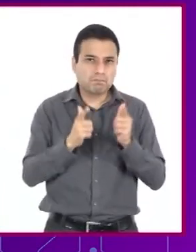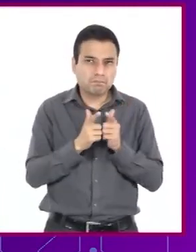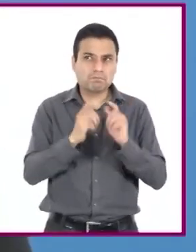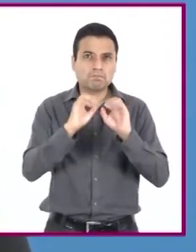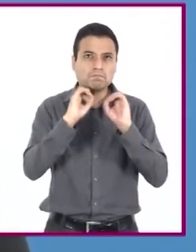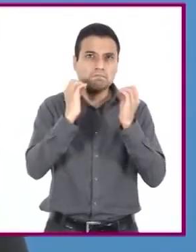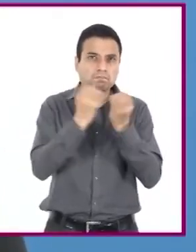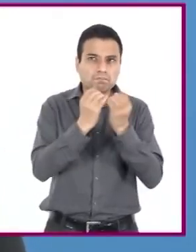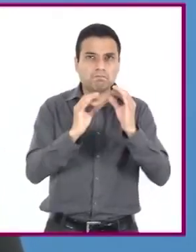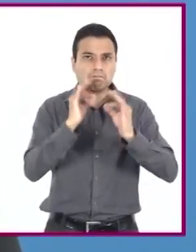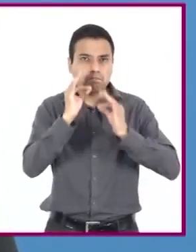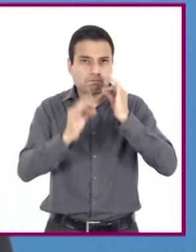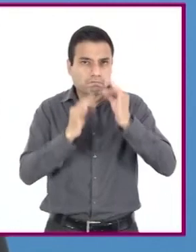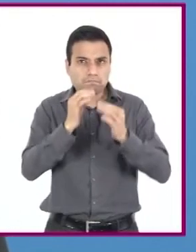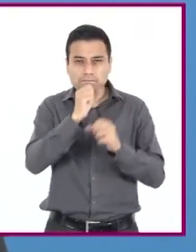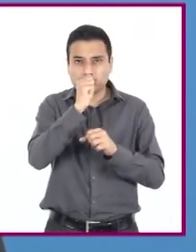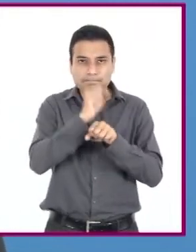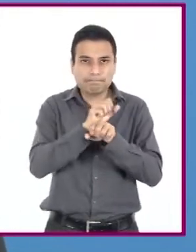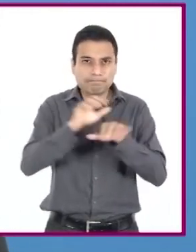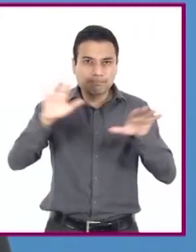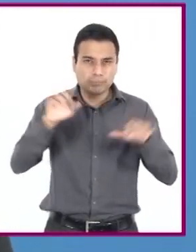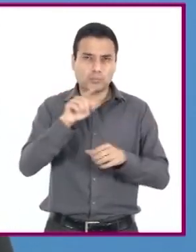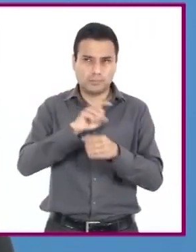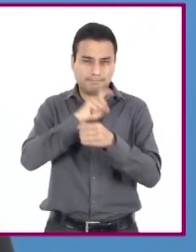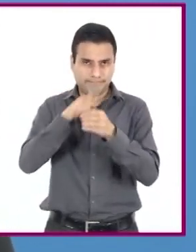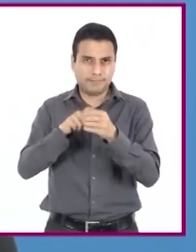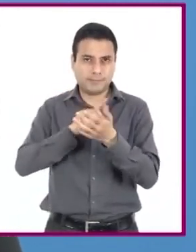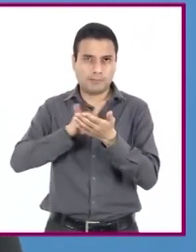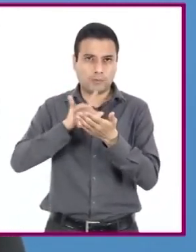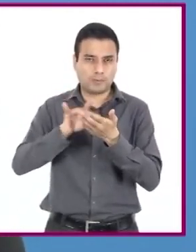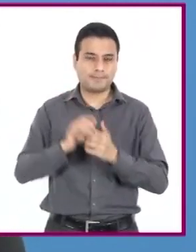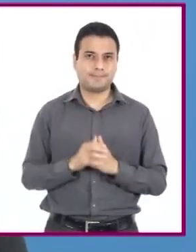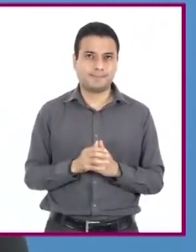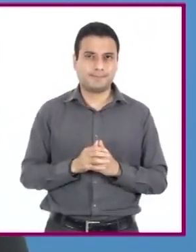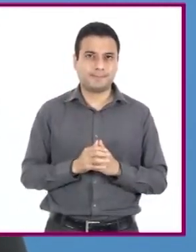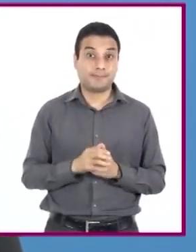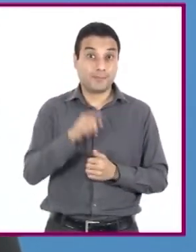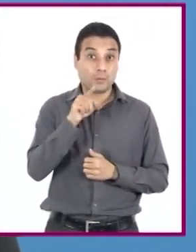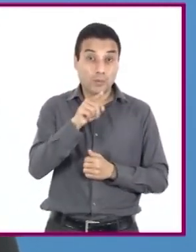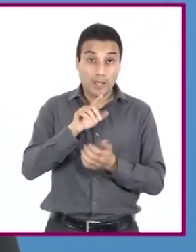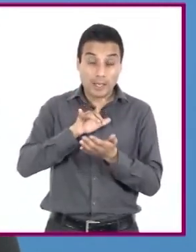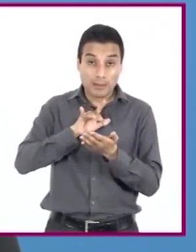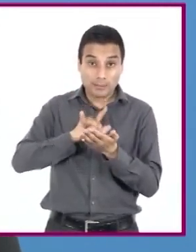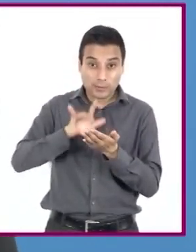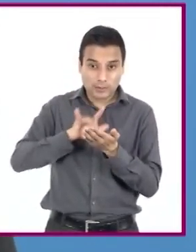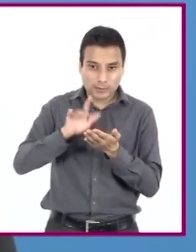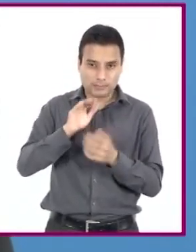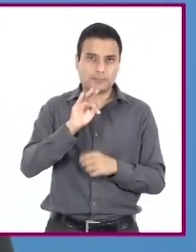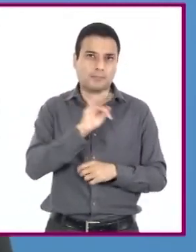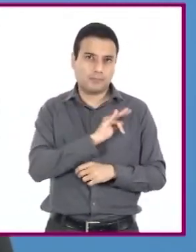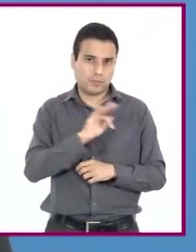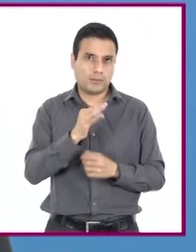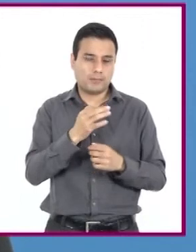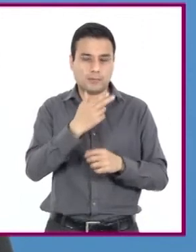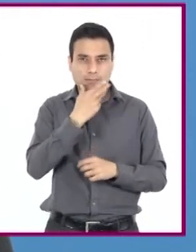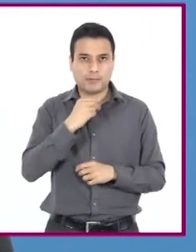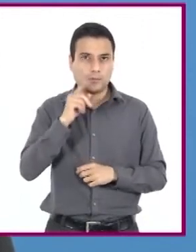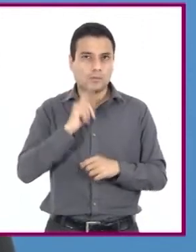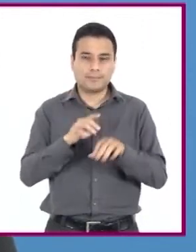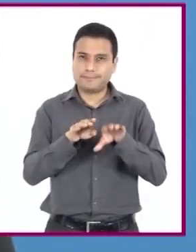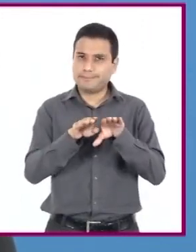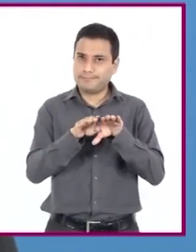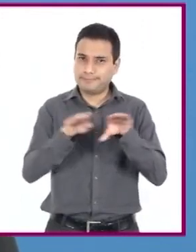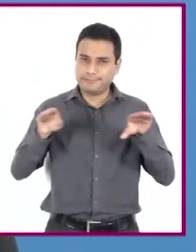él. La acción colectiva puede operar en todas las escalas. Ninguna acción